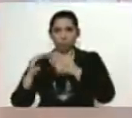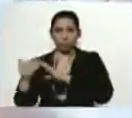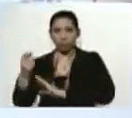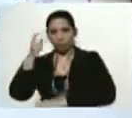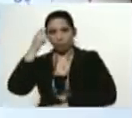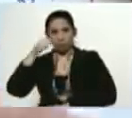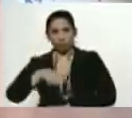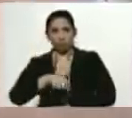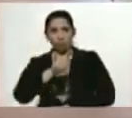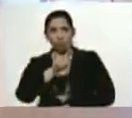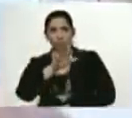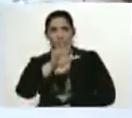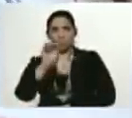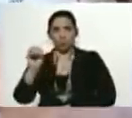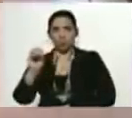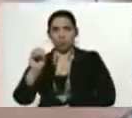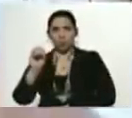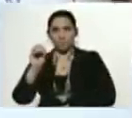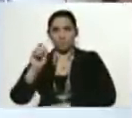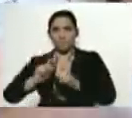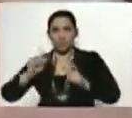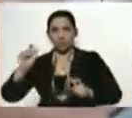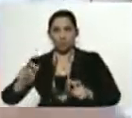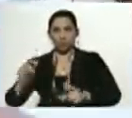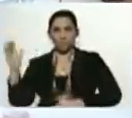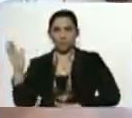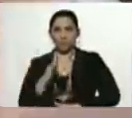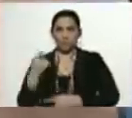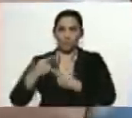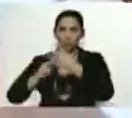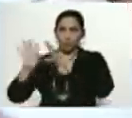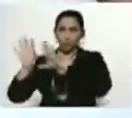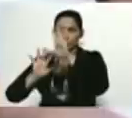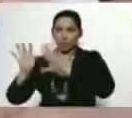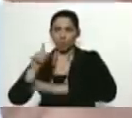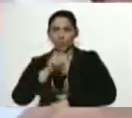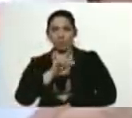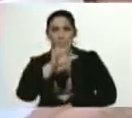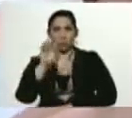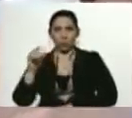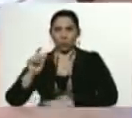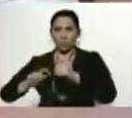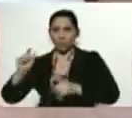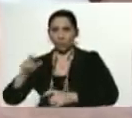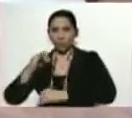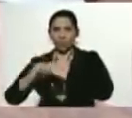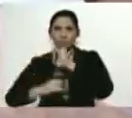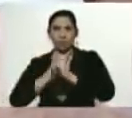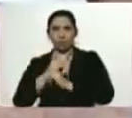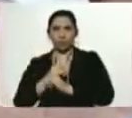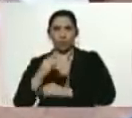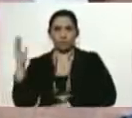y 150 casos importados, 150 casos internacionales.